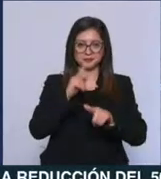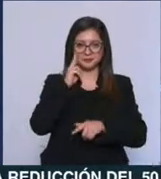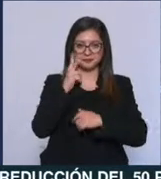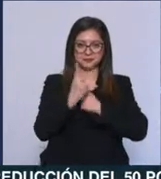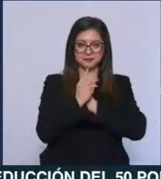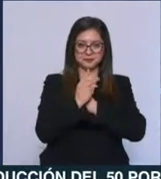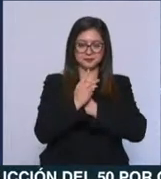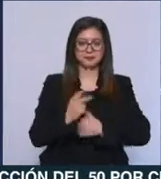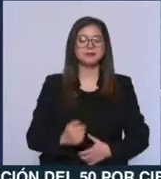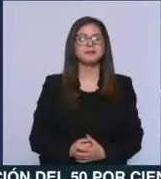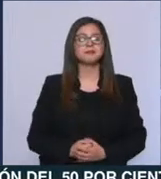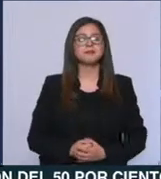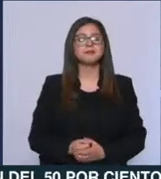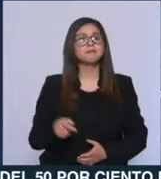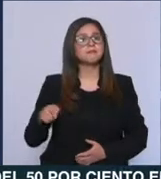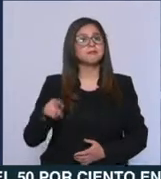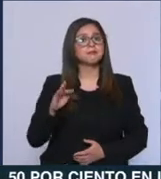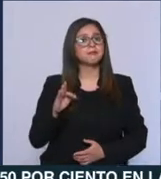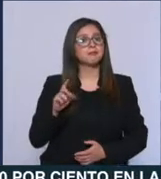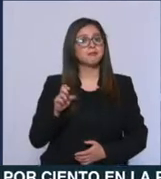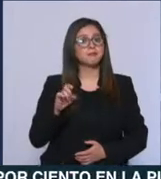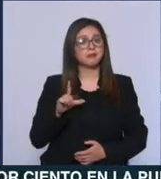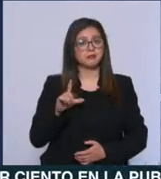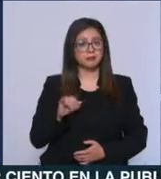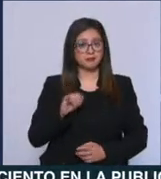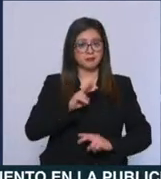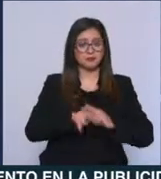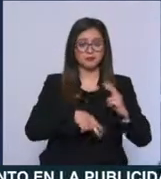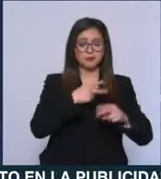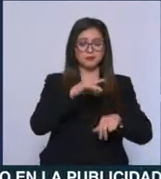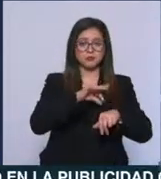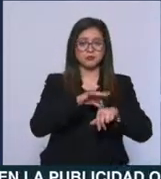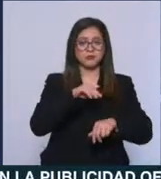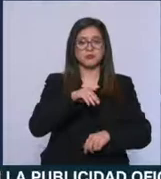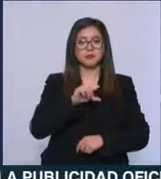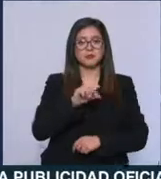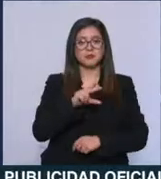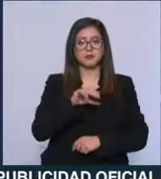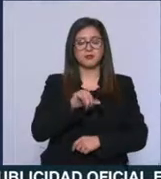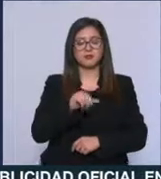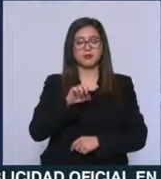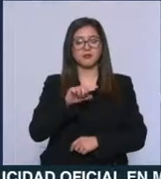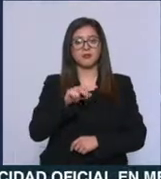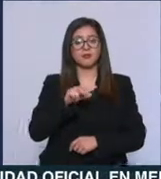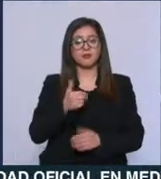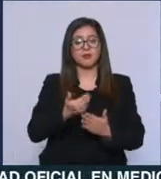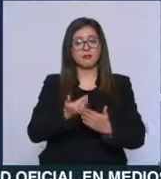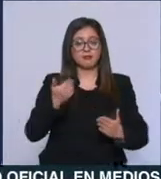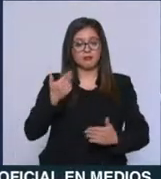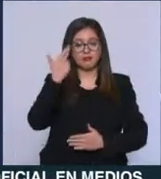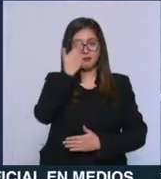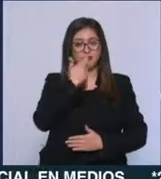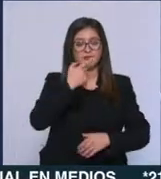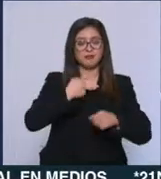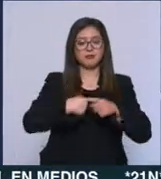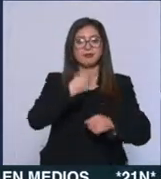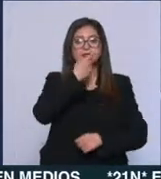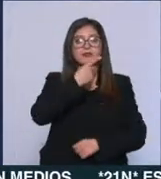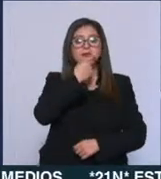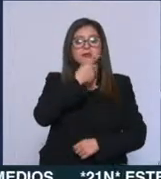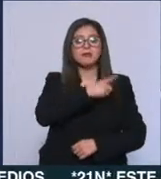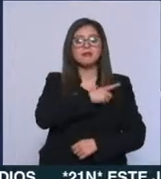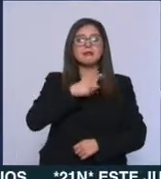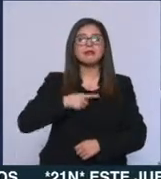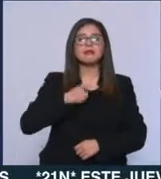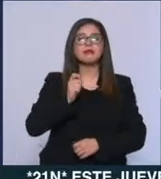Y miren, nuestra compañera Feli tuvo la oportunidad de conversar con la doctora María Elena Sañudo sobre la detección oportuna de la diabetes, el tratamiento que deben de